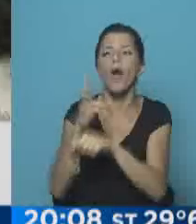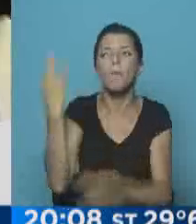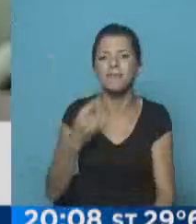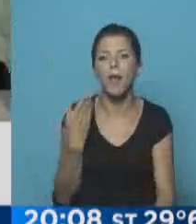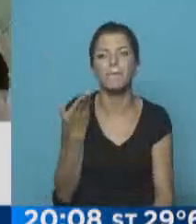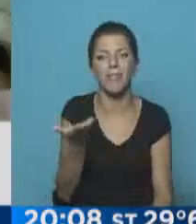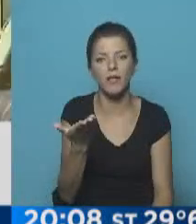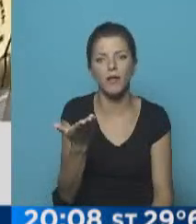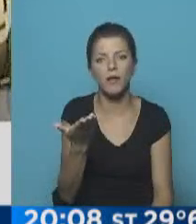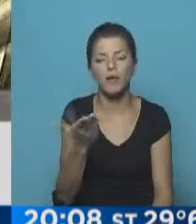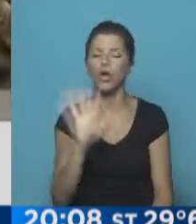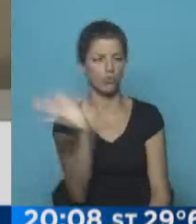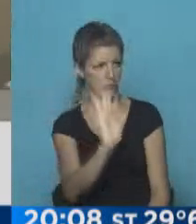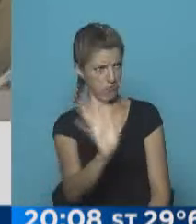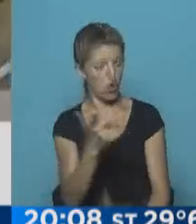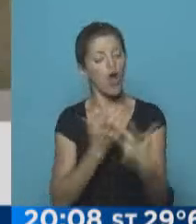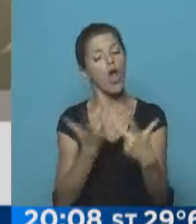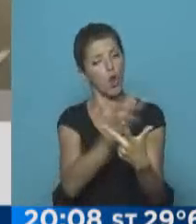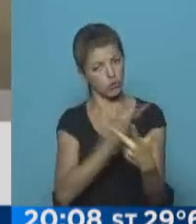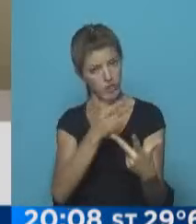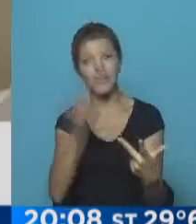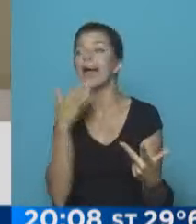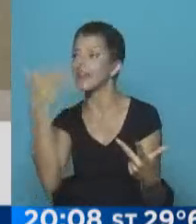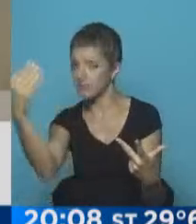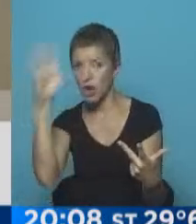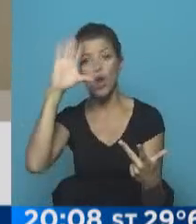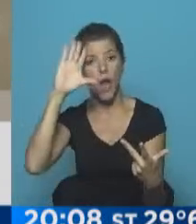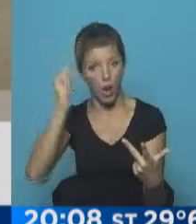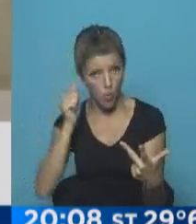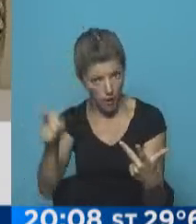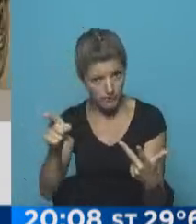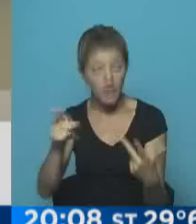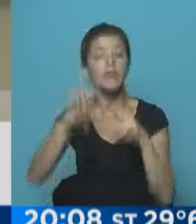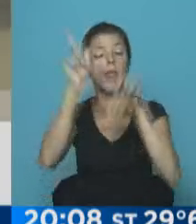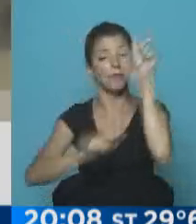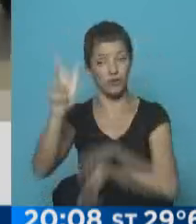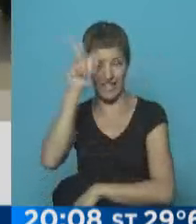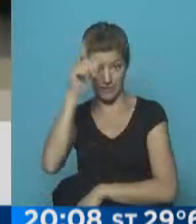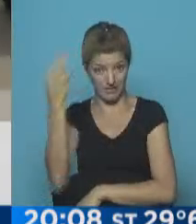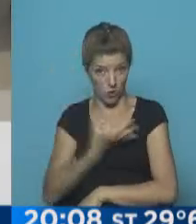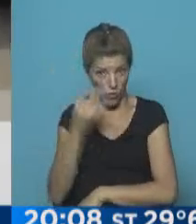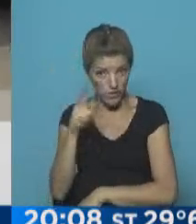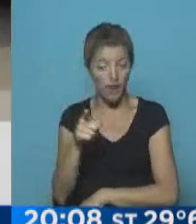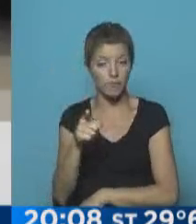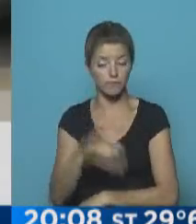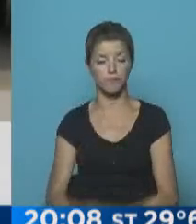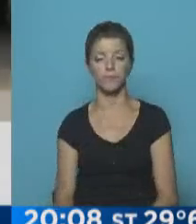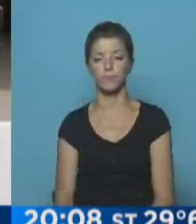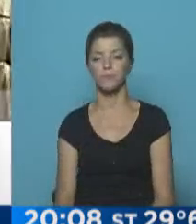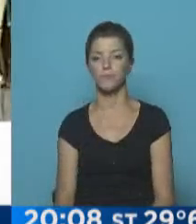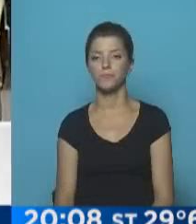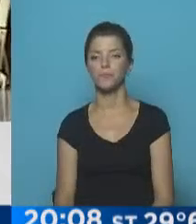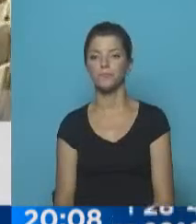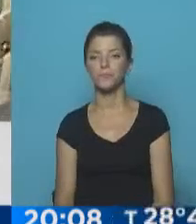le agradecieron al juez y a las fuerzas de seguridad que están con vida.